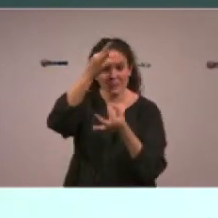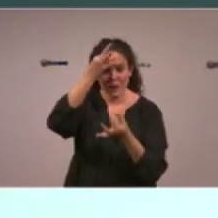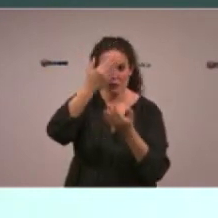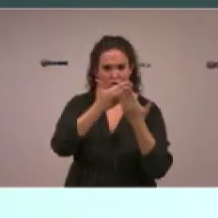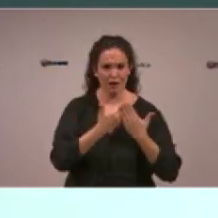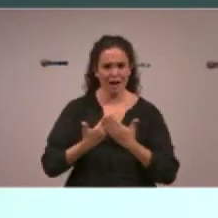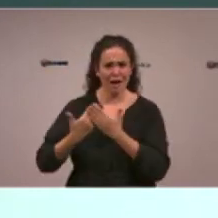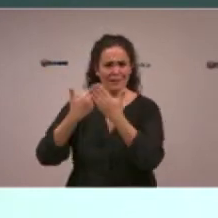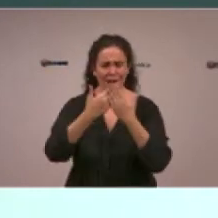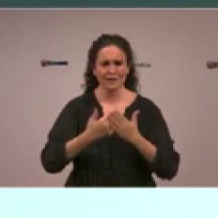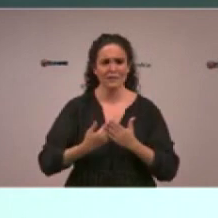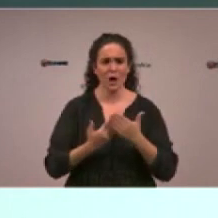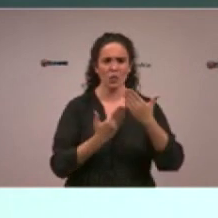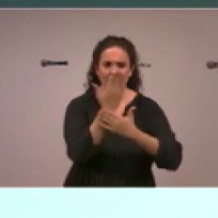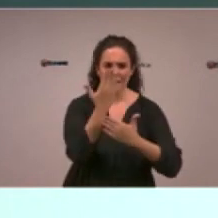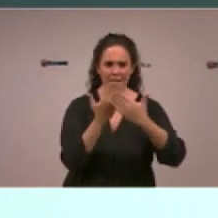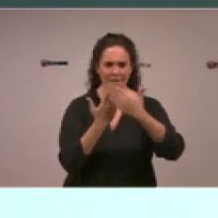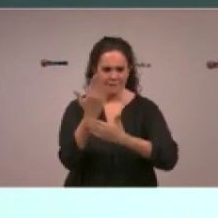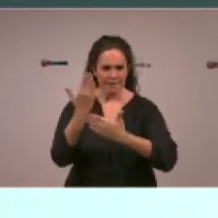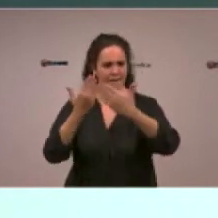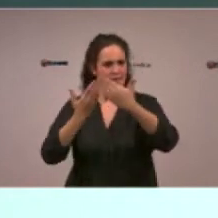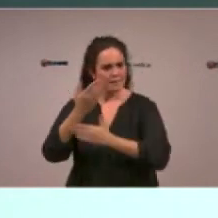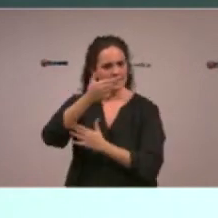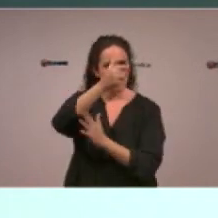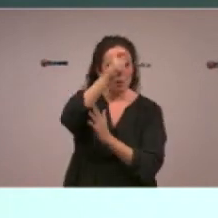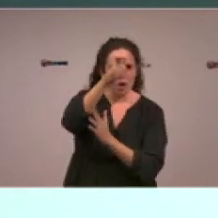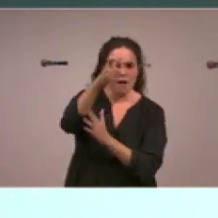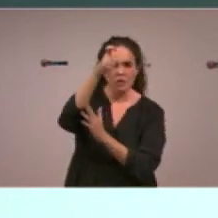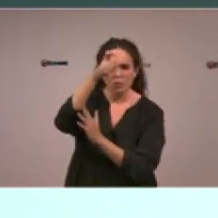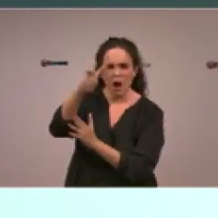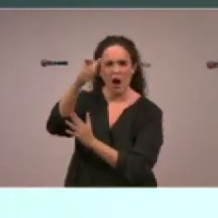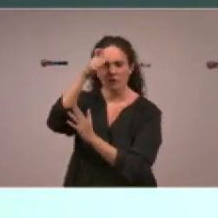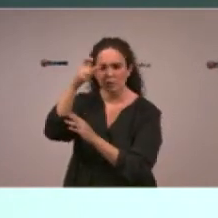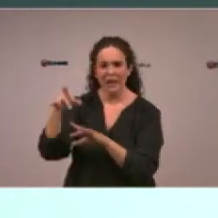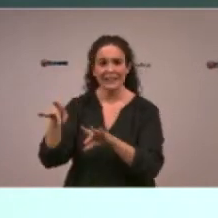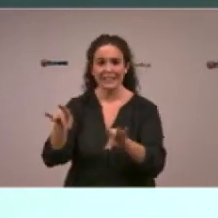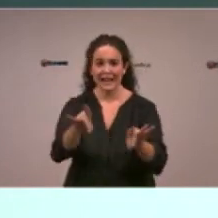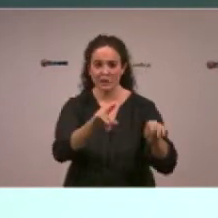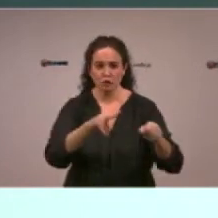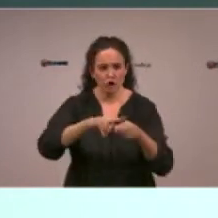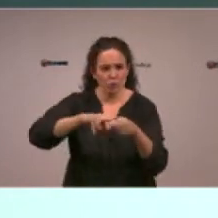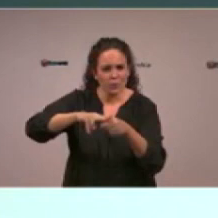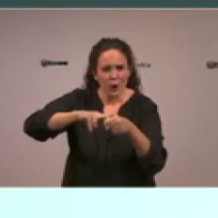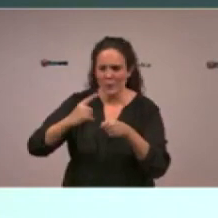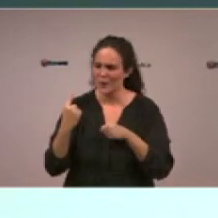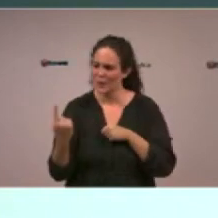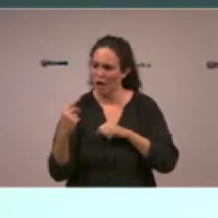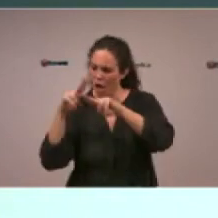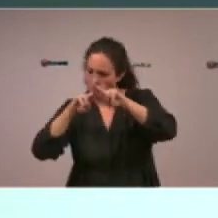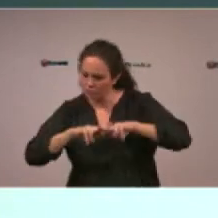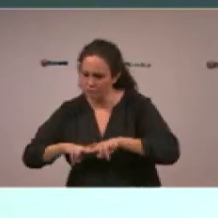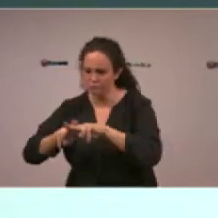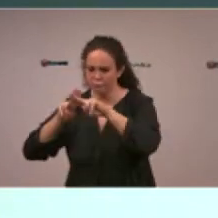día a día, se realice pueblo a pueblo, se realice territorio a territorio y se realice además